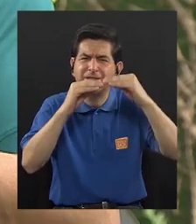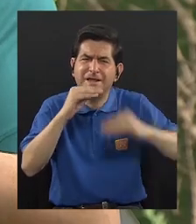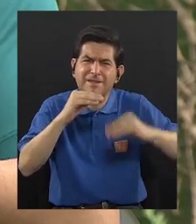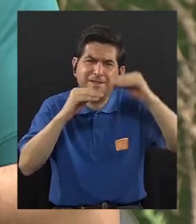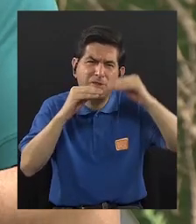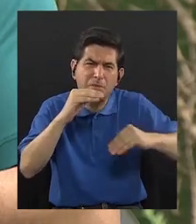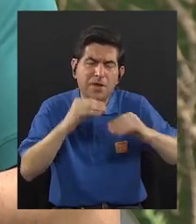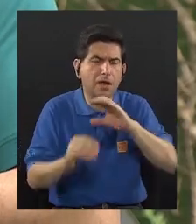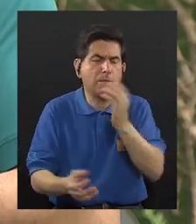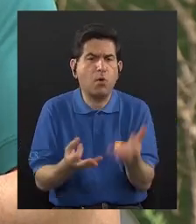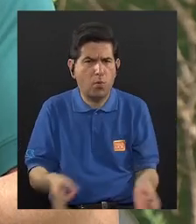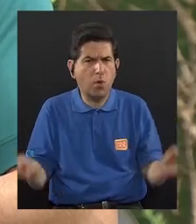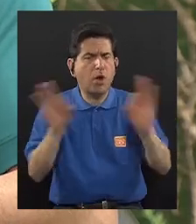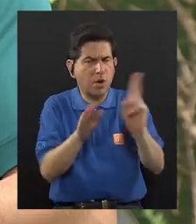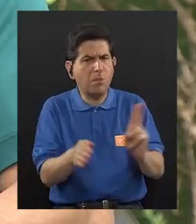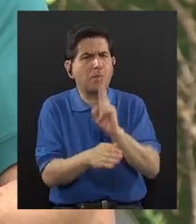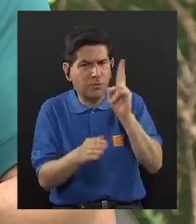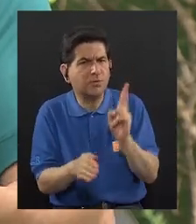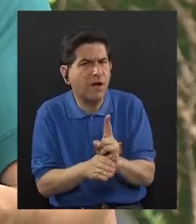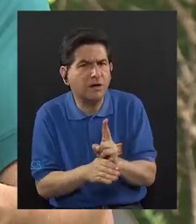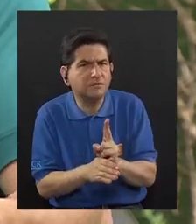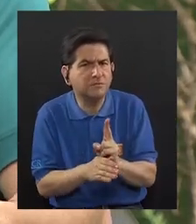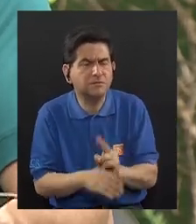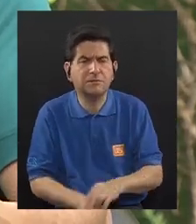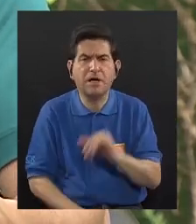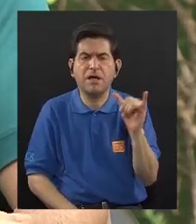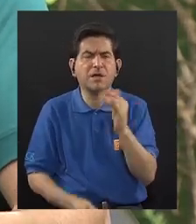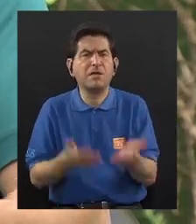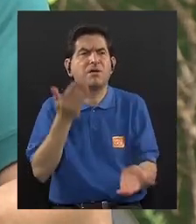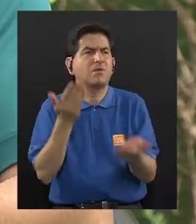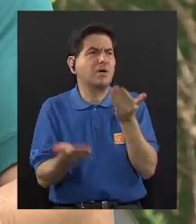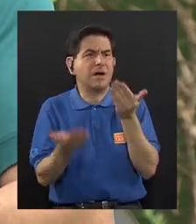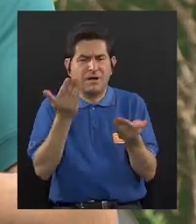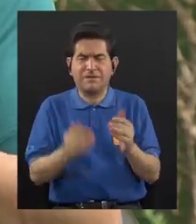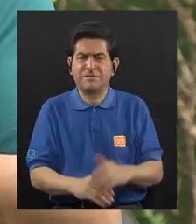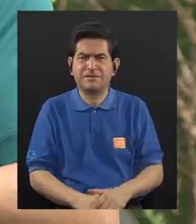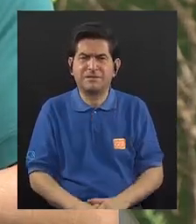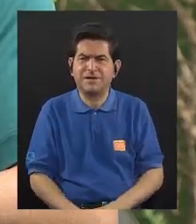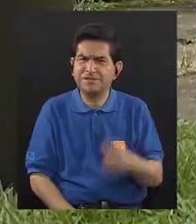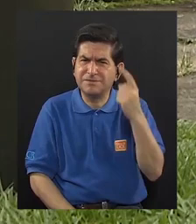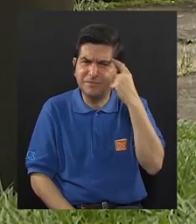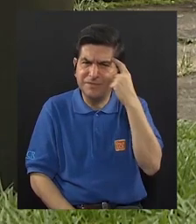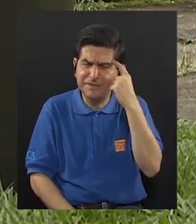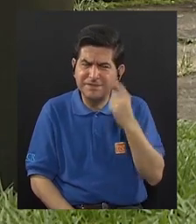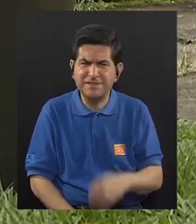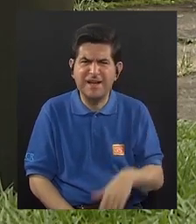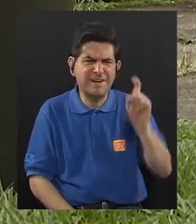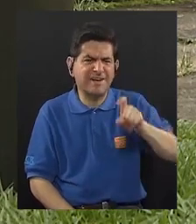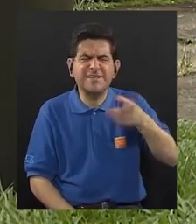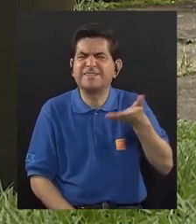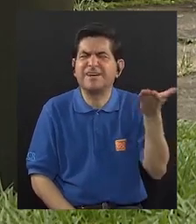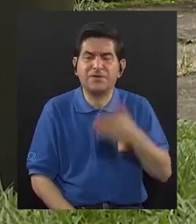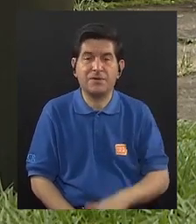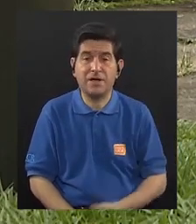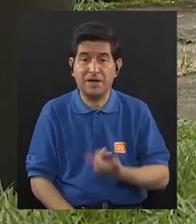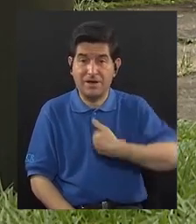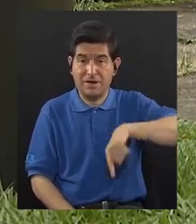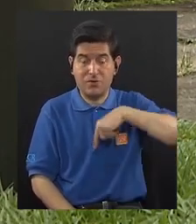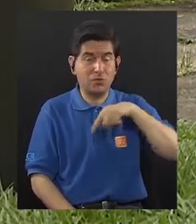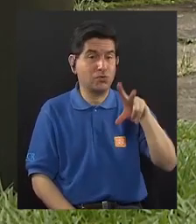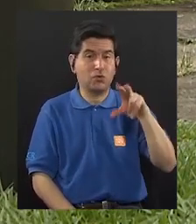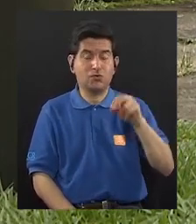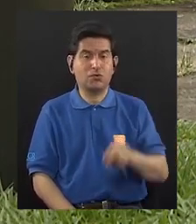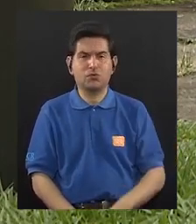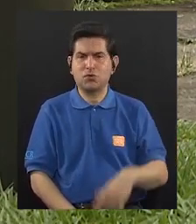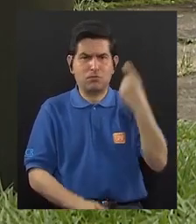mínimos o si es importante utilizarlos y cuál sería como como es más si en esto no vamos a